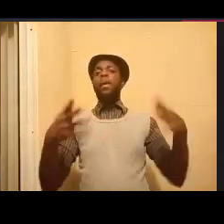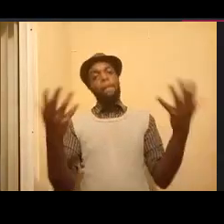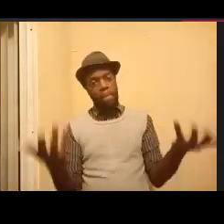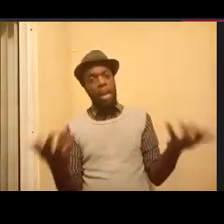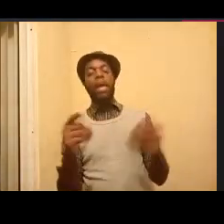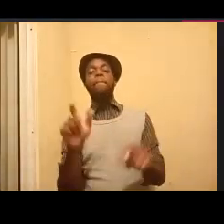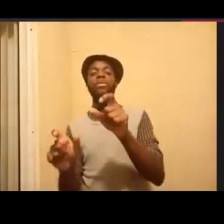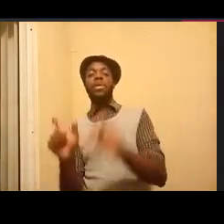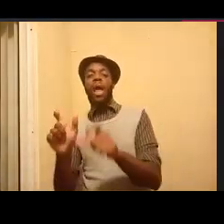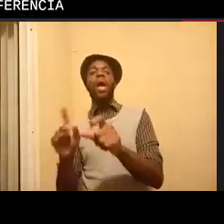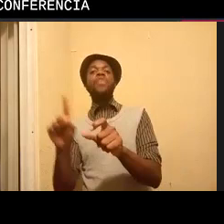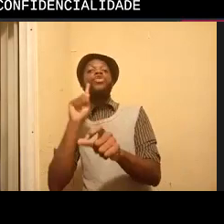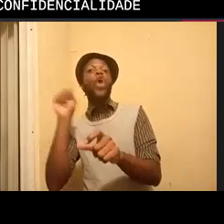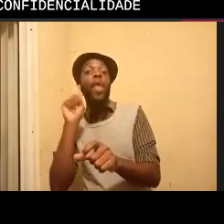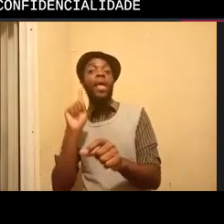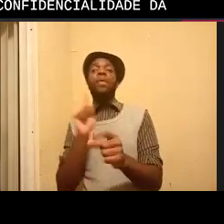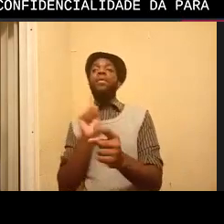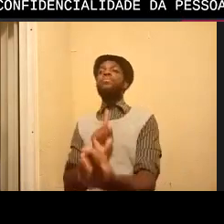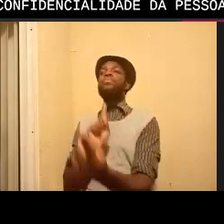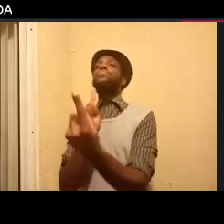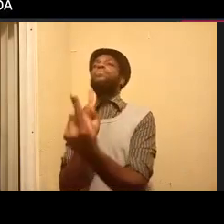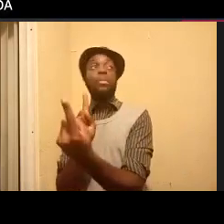persona sorda.